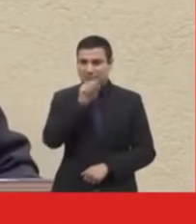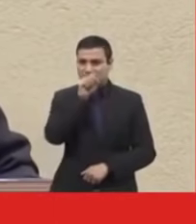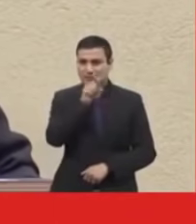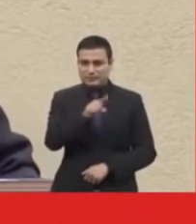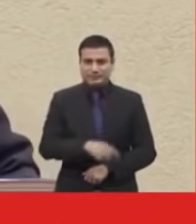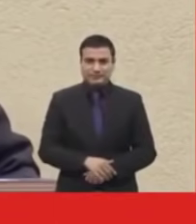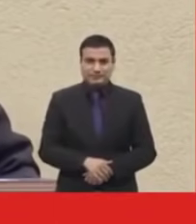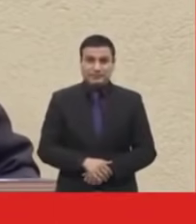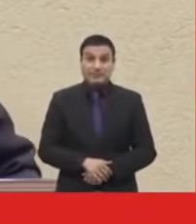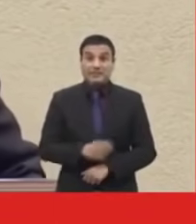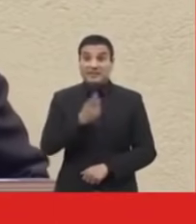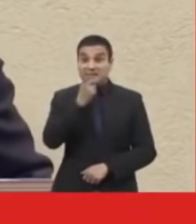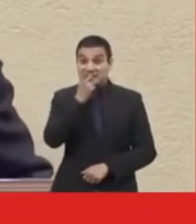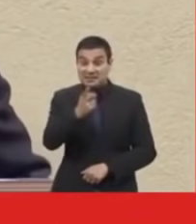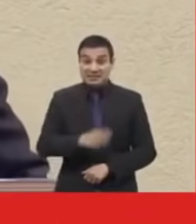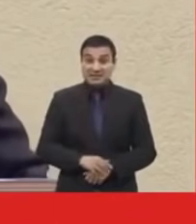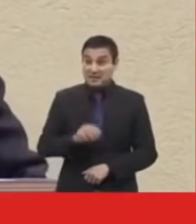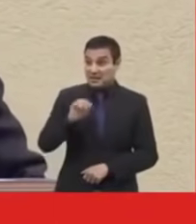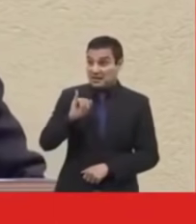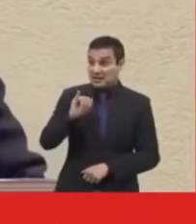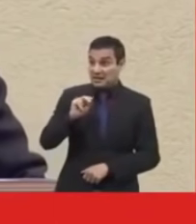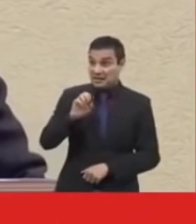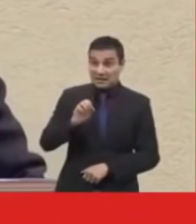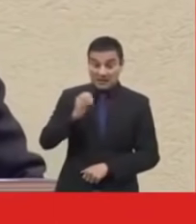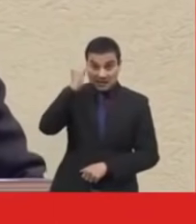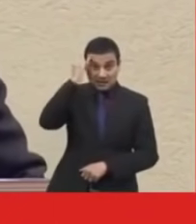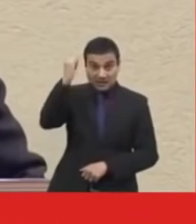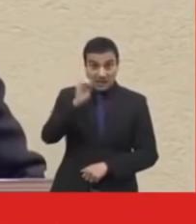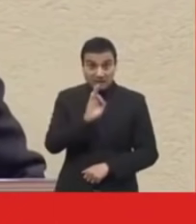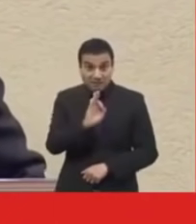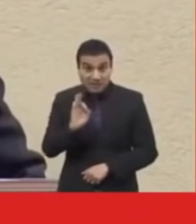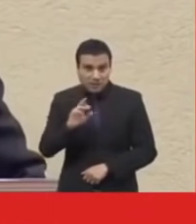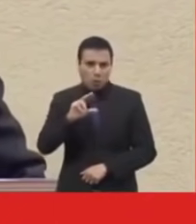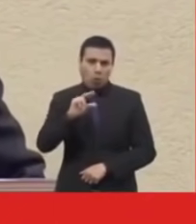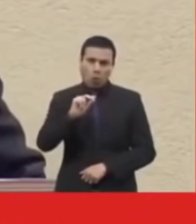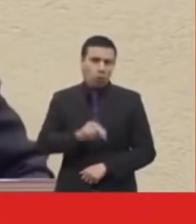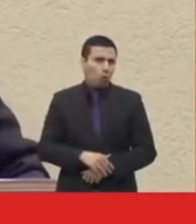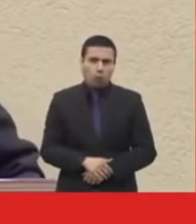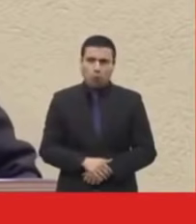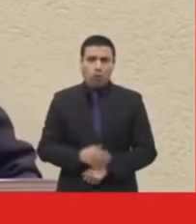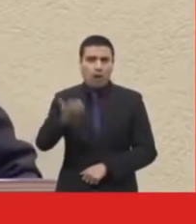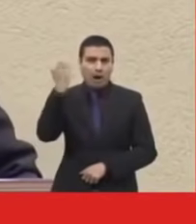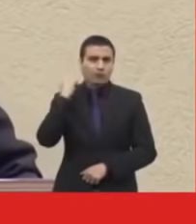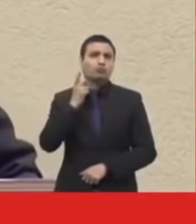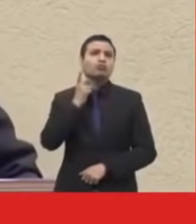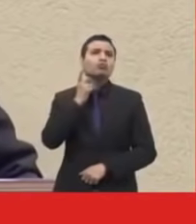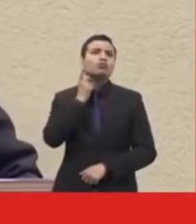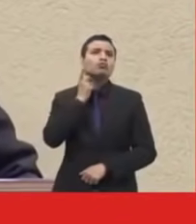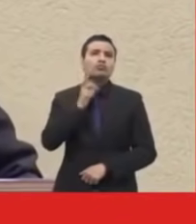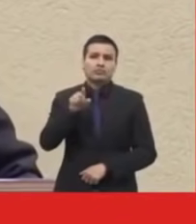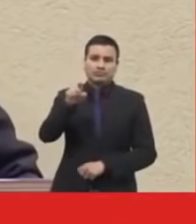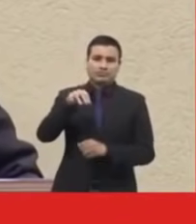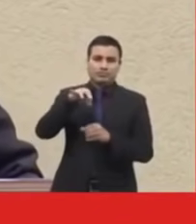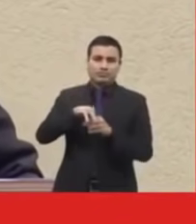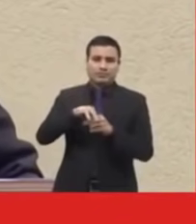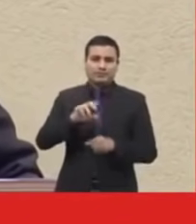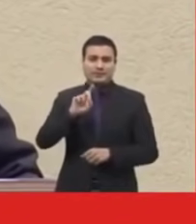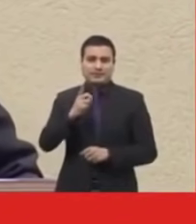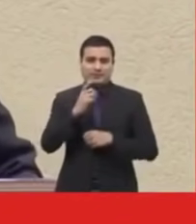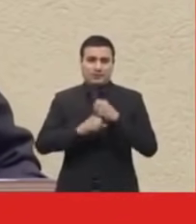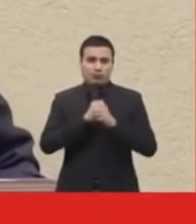que la fecha la fijó el ine aquí ya se ha señalado como fue votada la fecha en la reforma considerada de diciembre de 2019